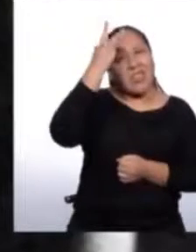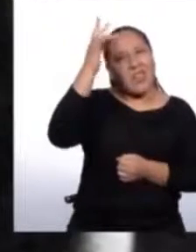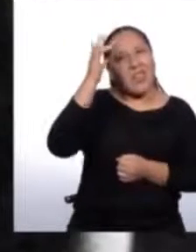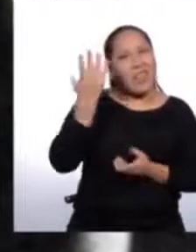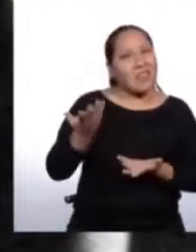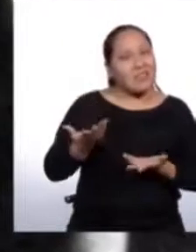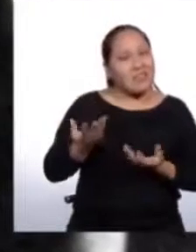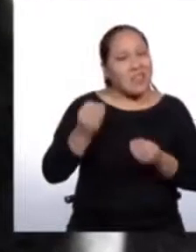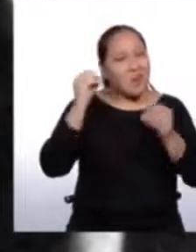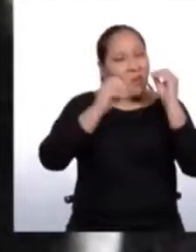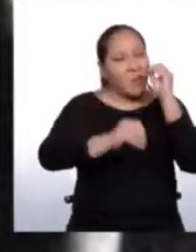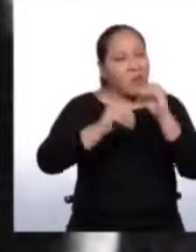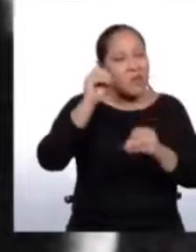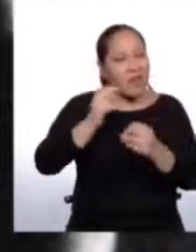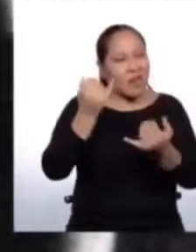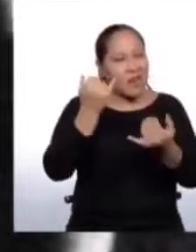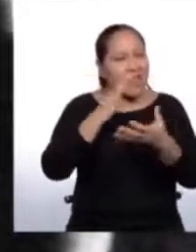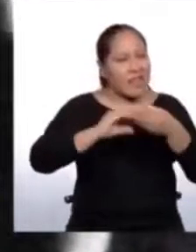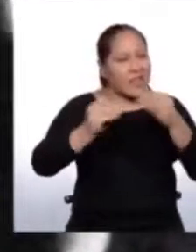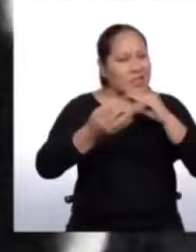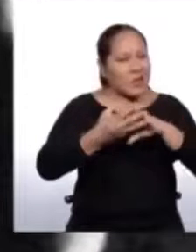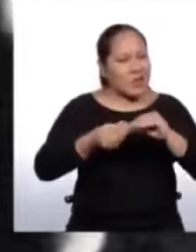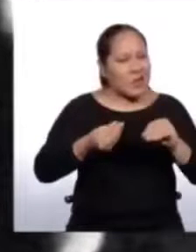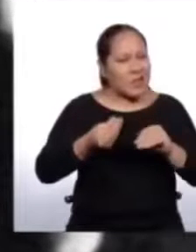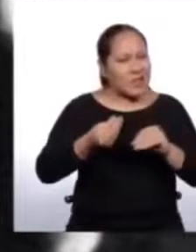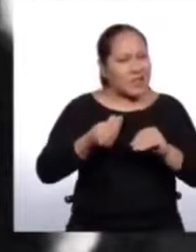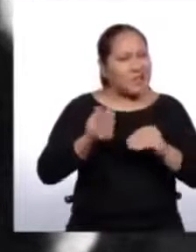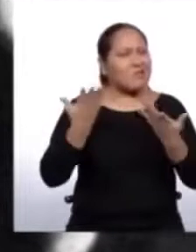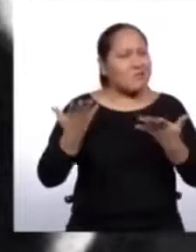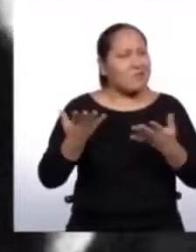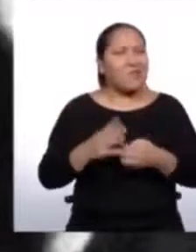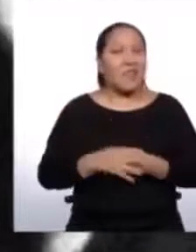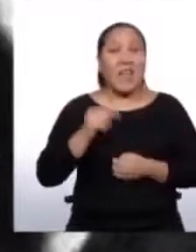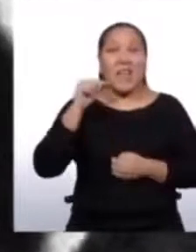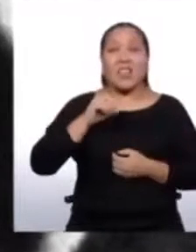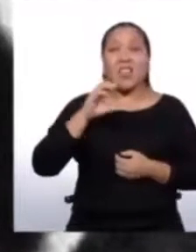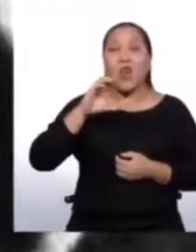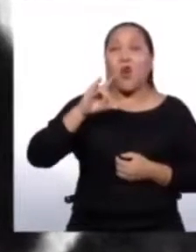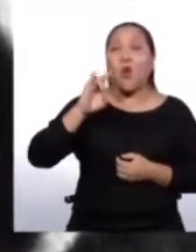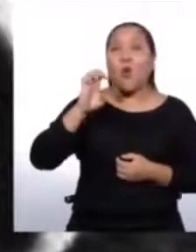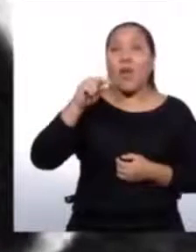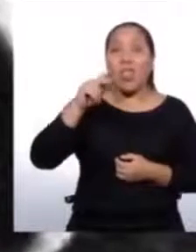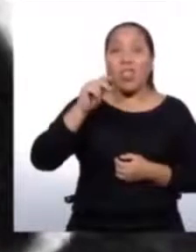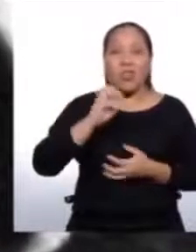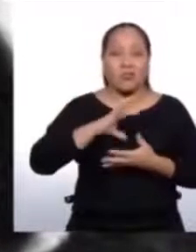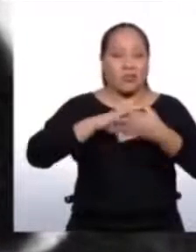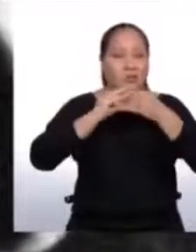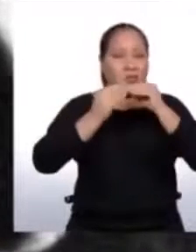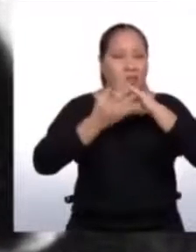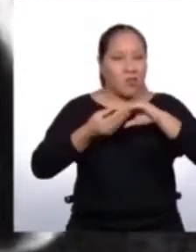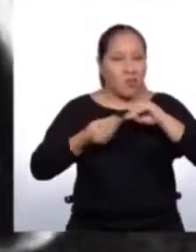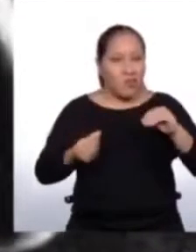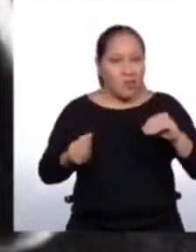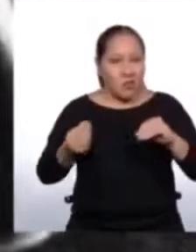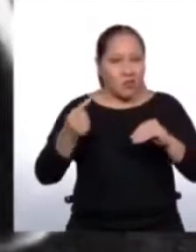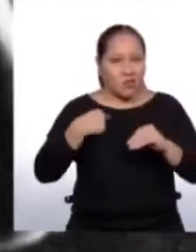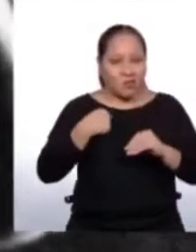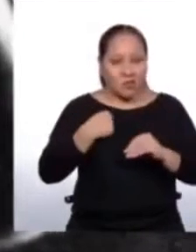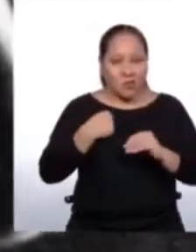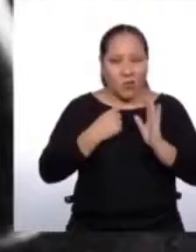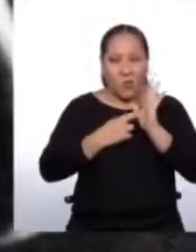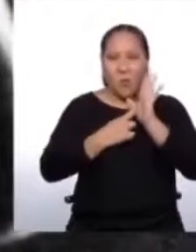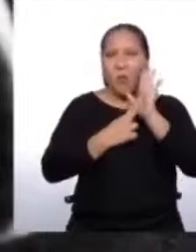al servicio de paradojas y parábolas intelectuales. Mis cuentos, al menos así lo creo, son el espejo de mi propia